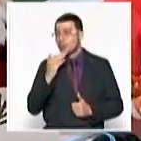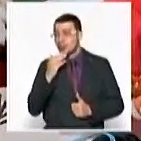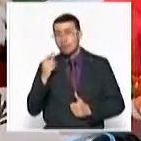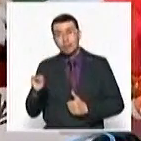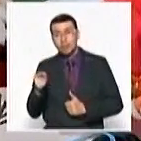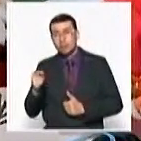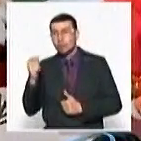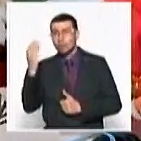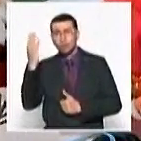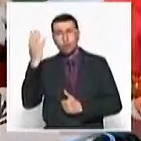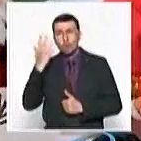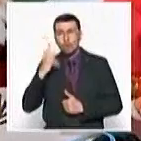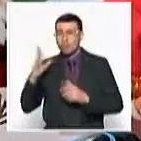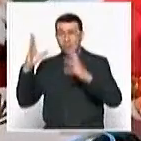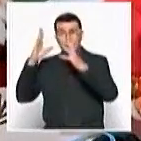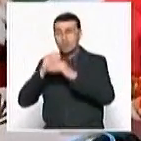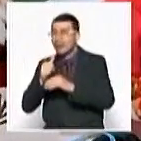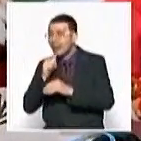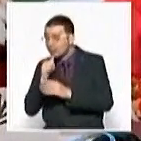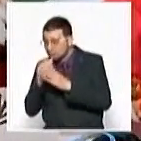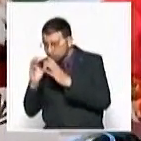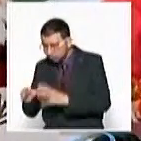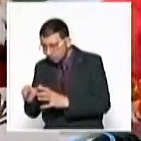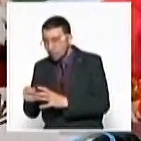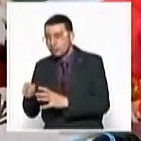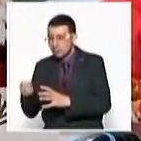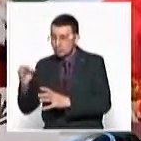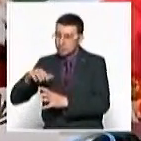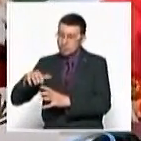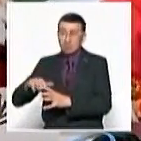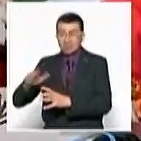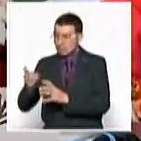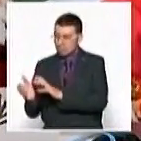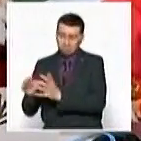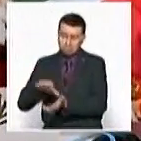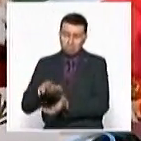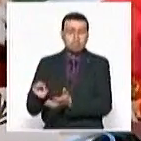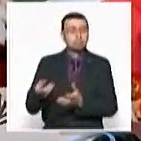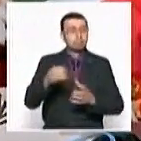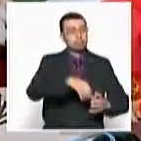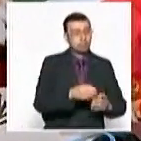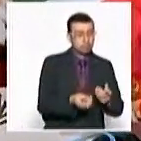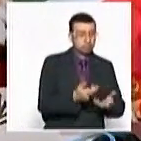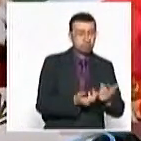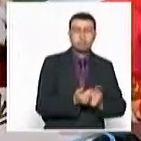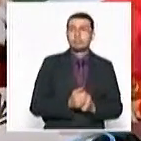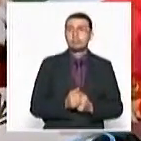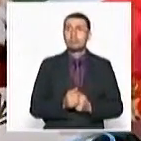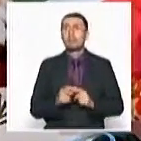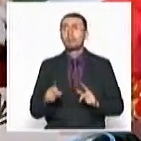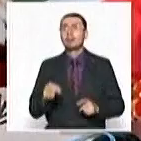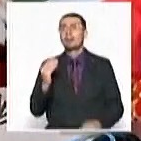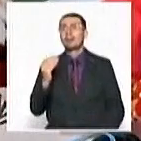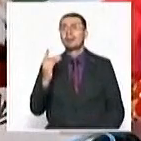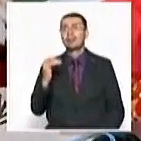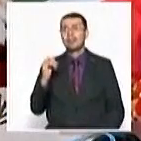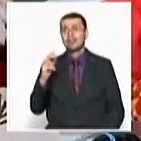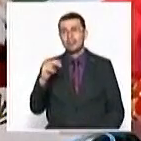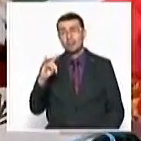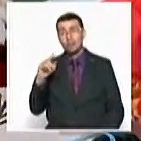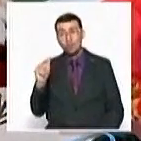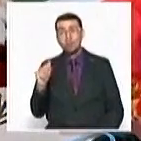todos los días y darle un vasado en la mañana con agua. Hay que darle a estos pacientes quinoa, que es un nutriente